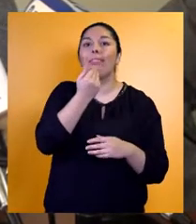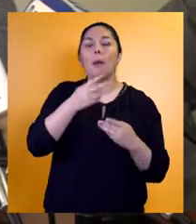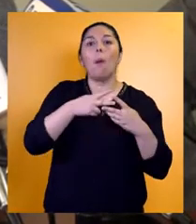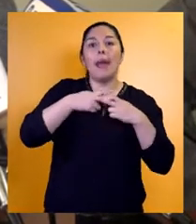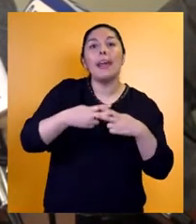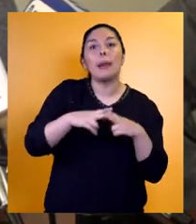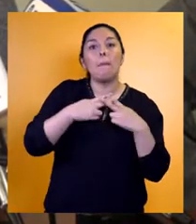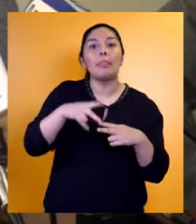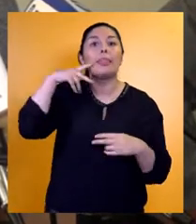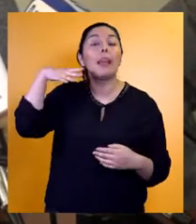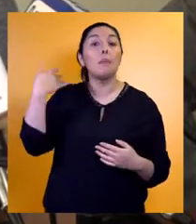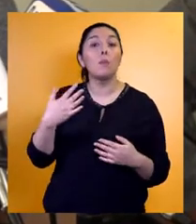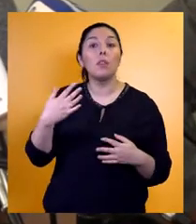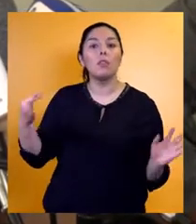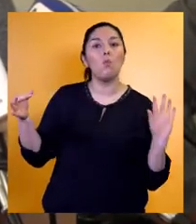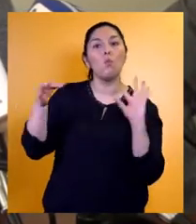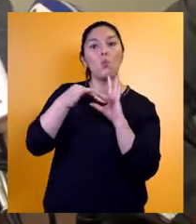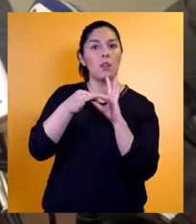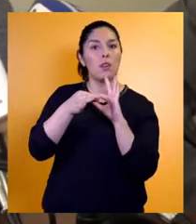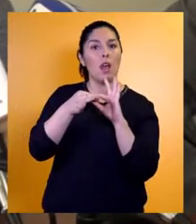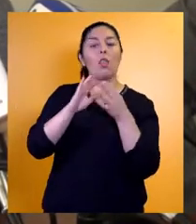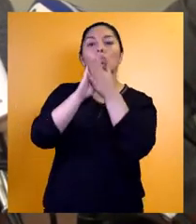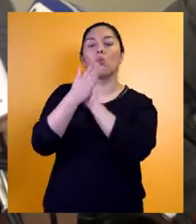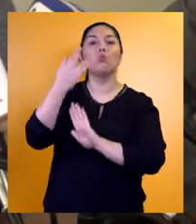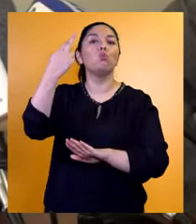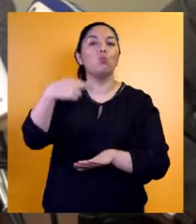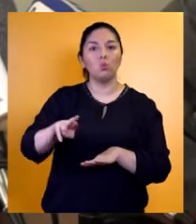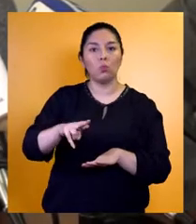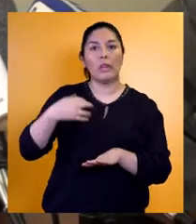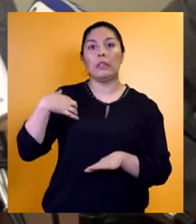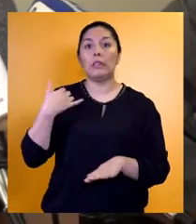una herramienta que va a ayudar a la conectividad en la Patagonia.